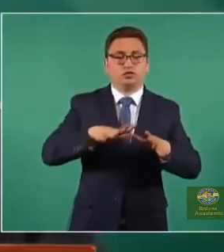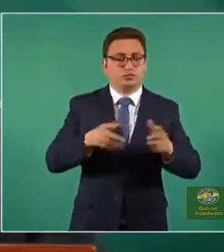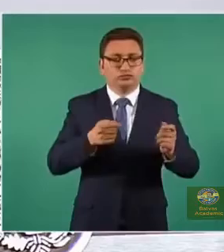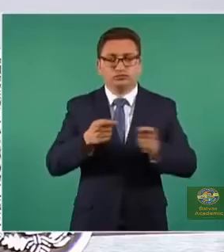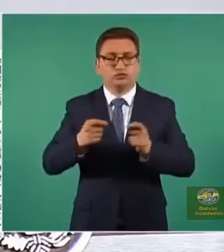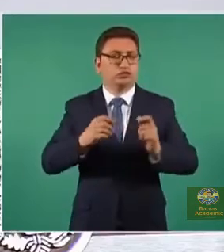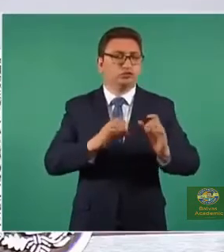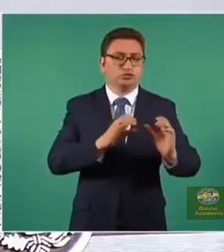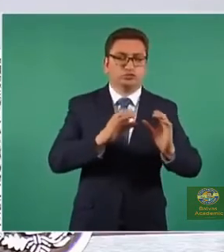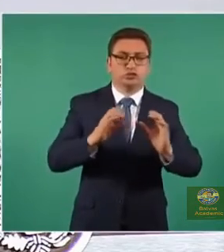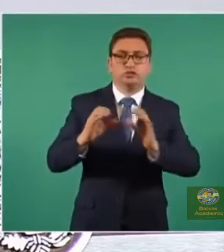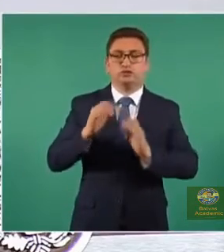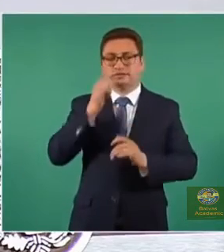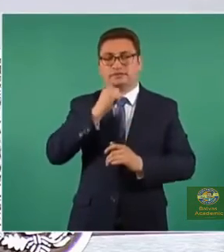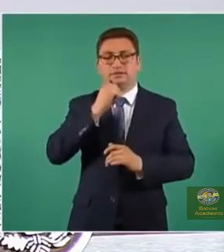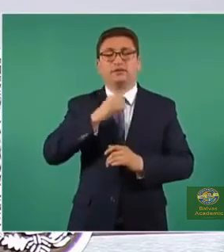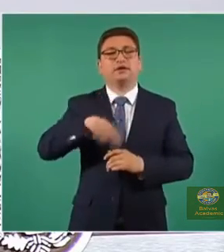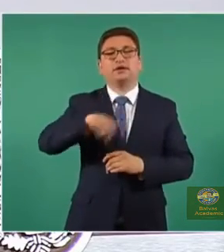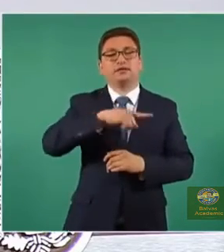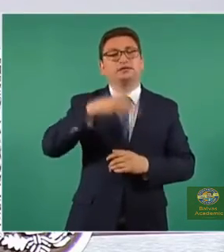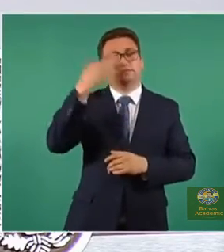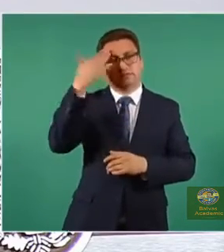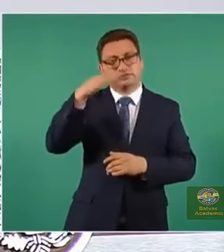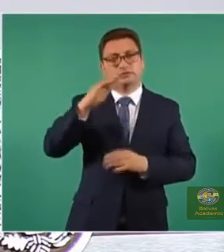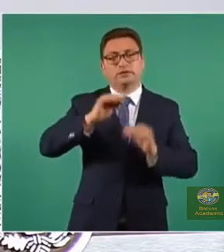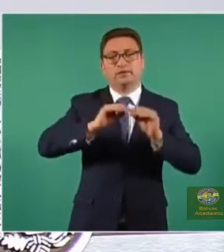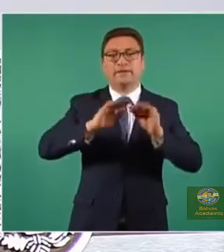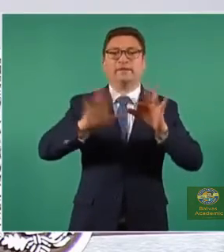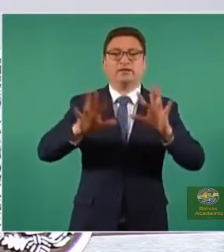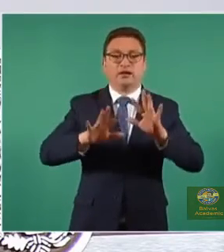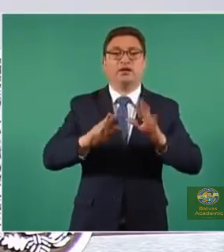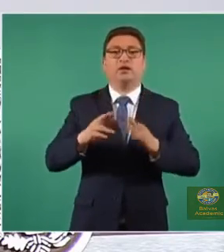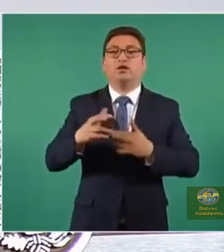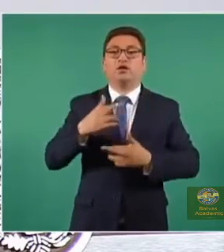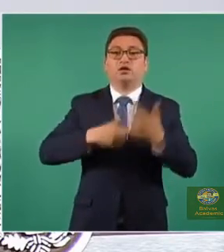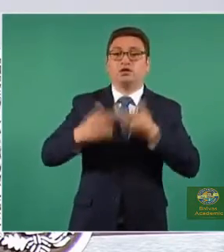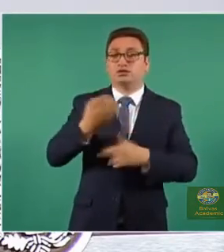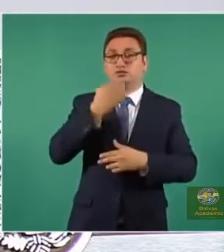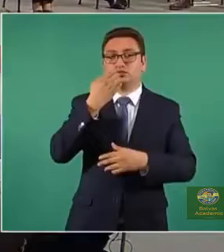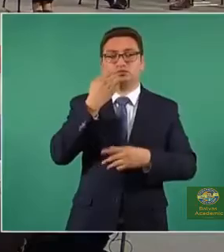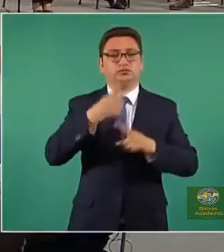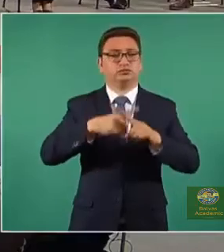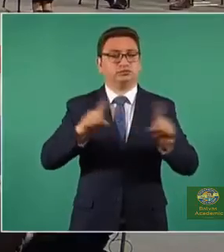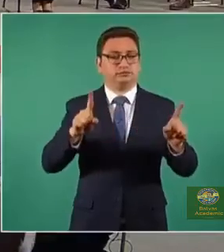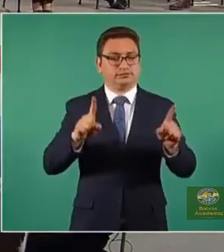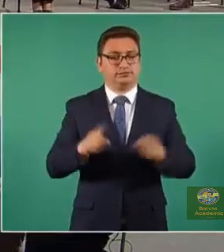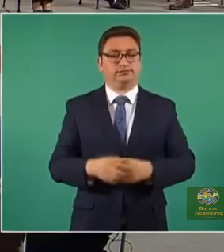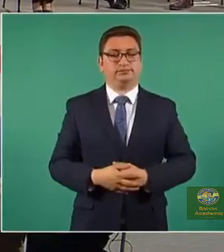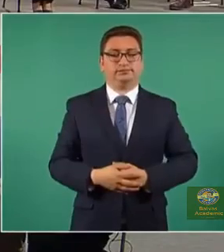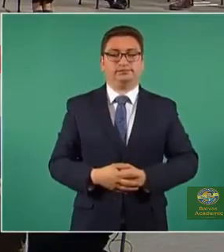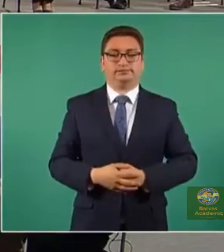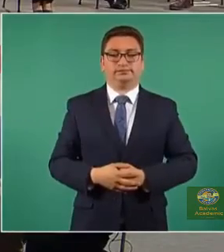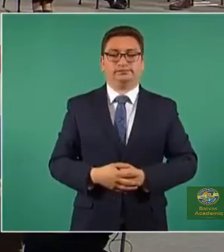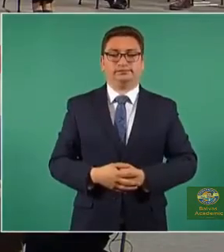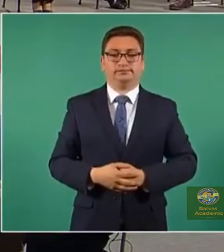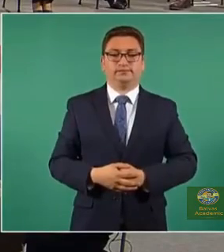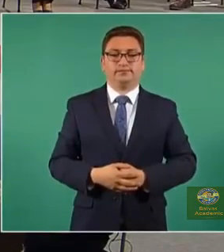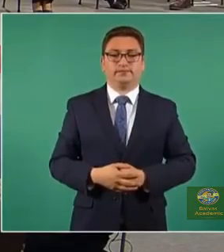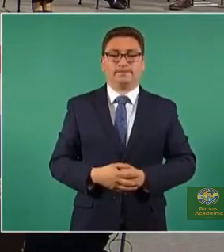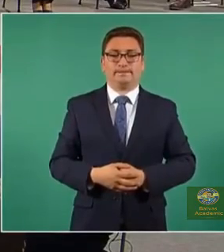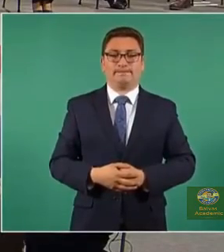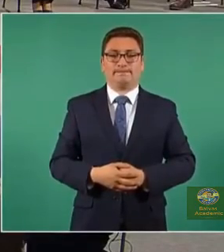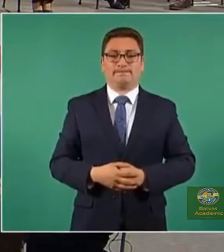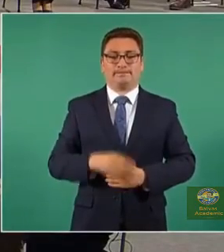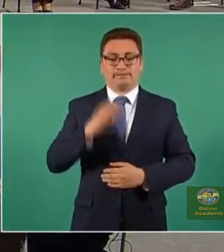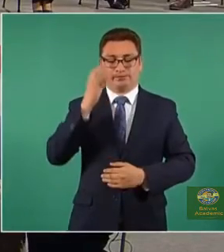la claridad que tienen en cómo el regreso va a ser un regreso diferente. No podemos hablar